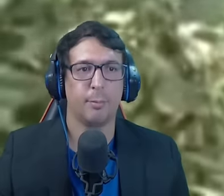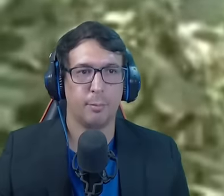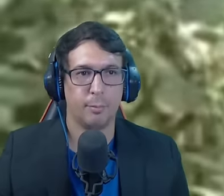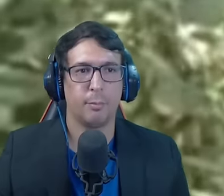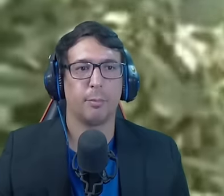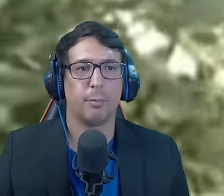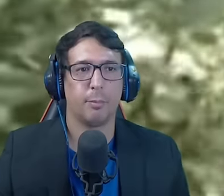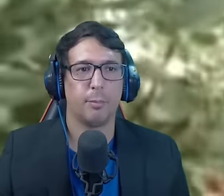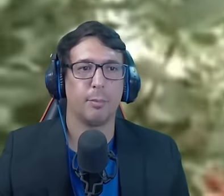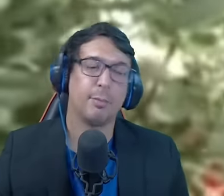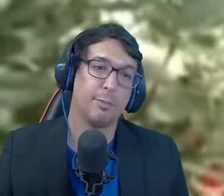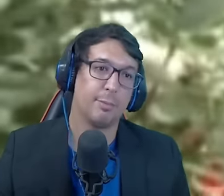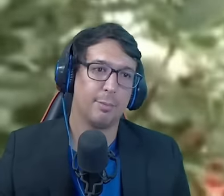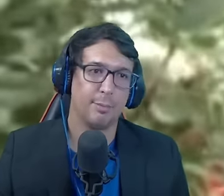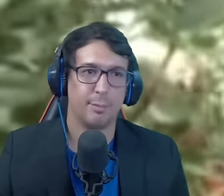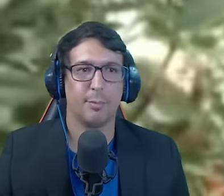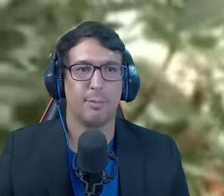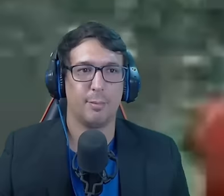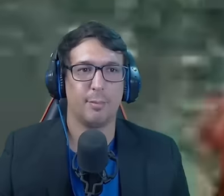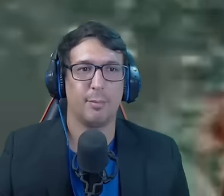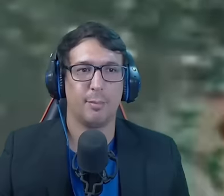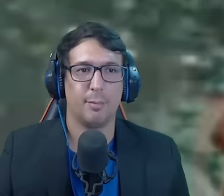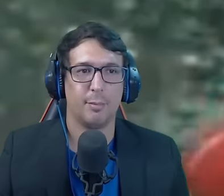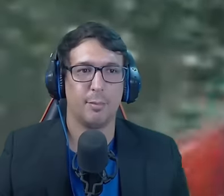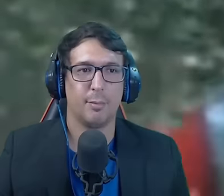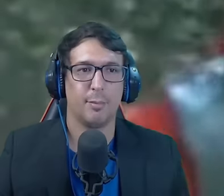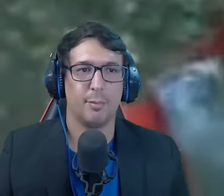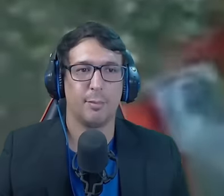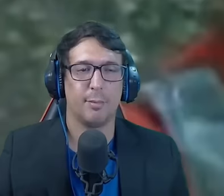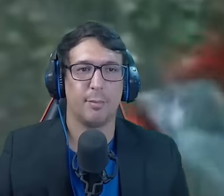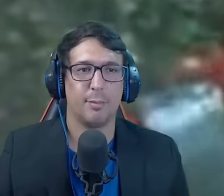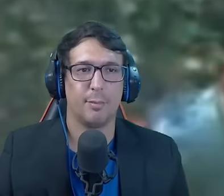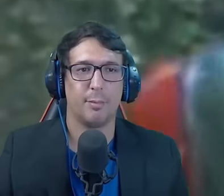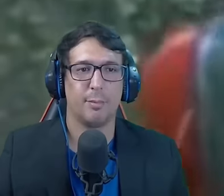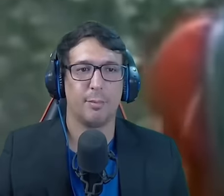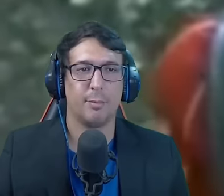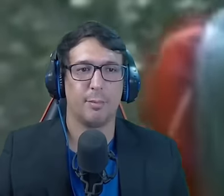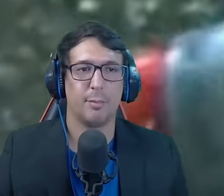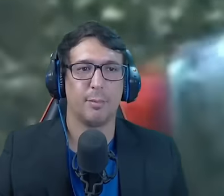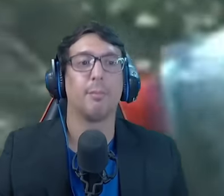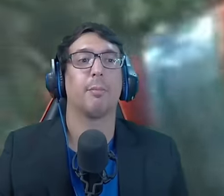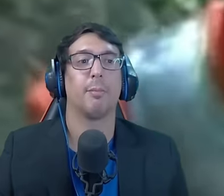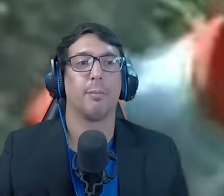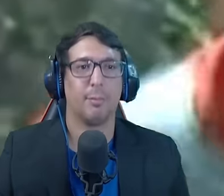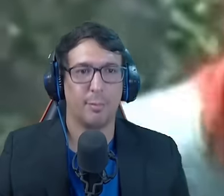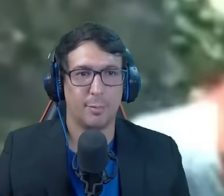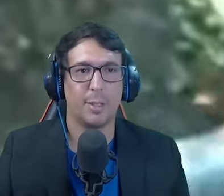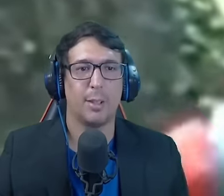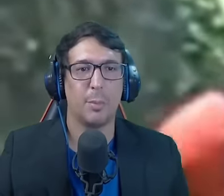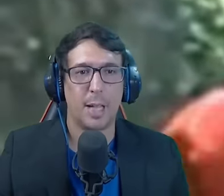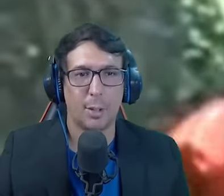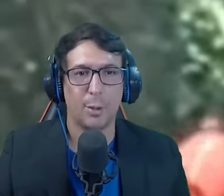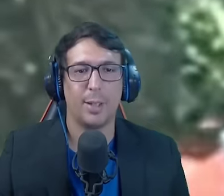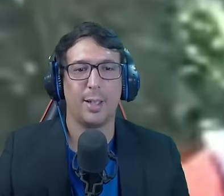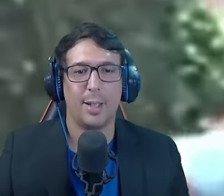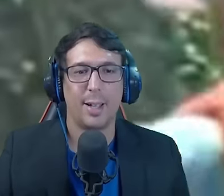América a, bueno, a hacerse la América. Esta es una de las cosas más difíciles de colonizar. Es ponerle